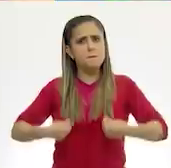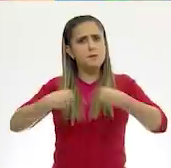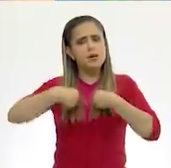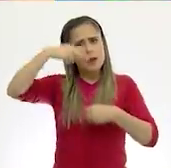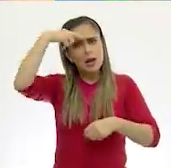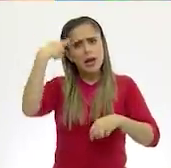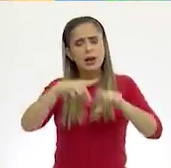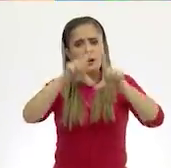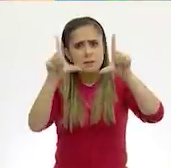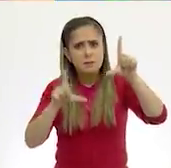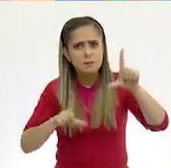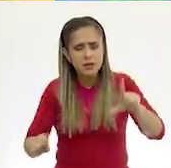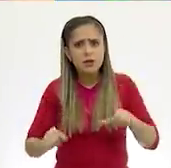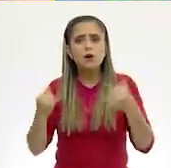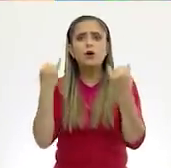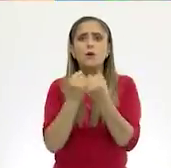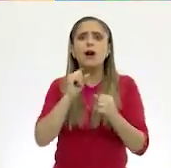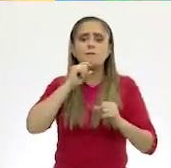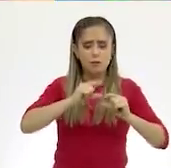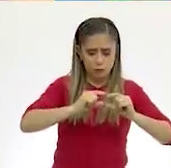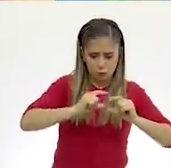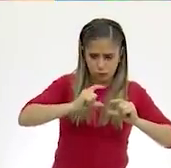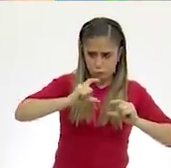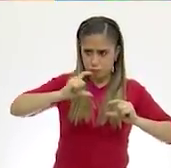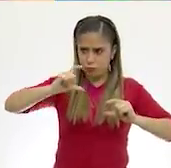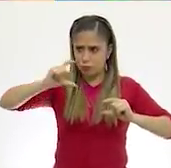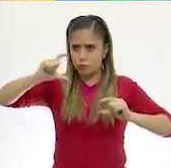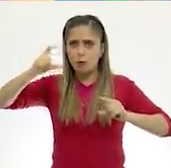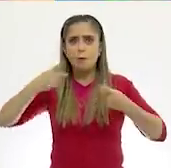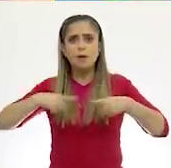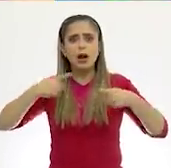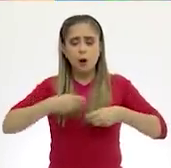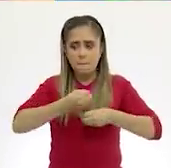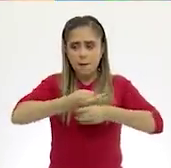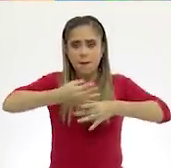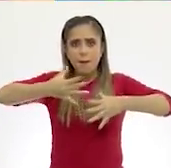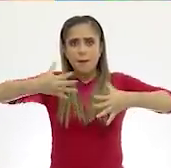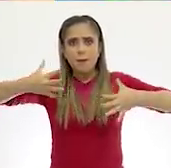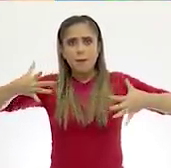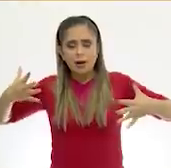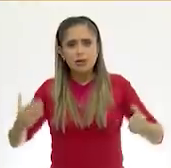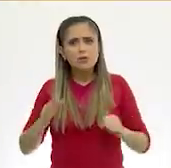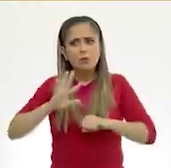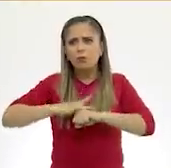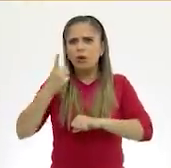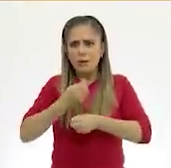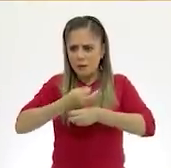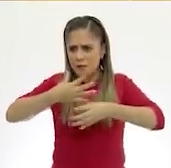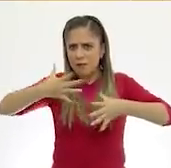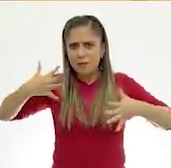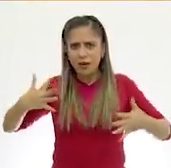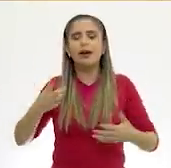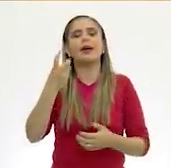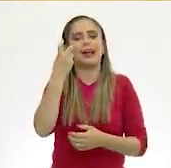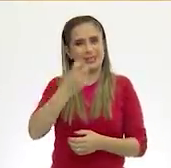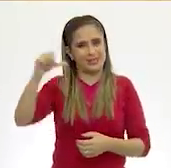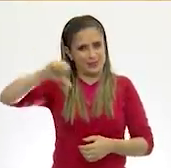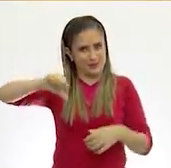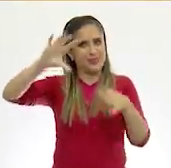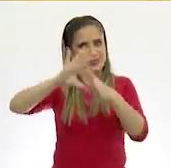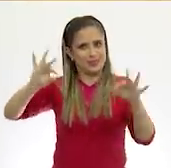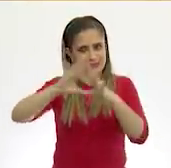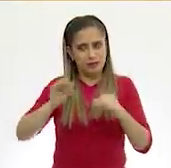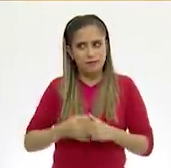interpretar gráficas de crecimiento poblacional en el país y sus posibles causas. Muy bien, maestro. ¿Eso quiere decir